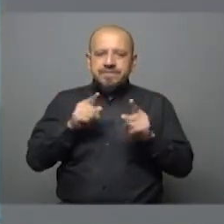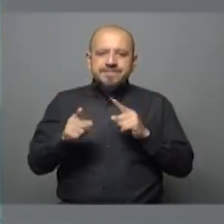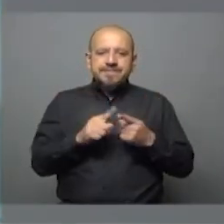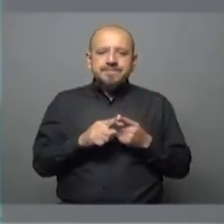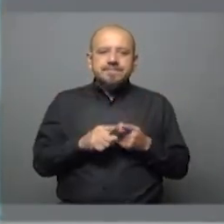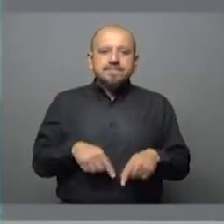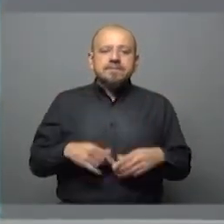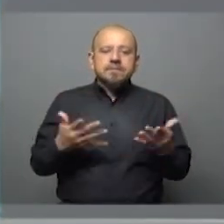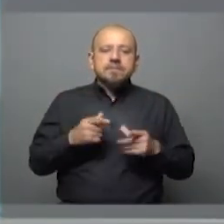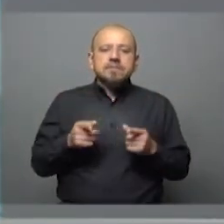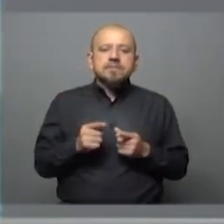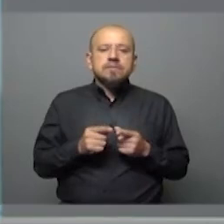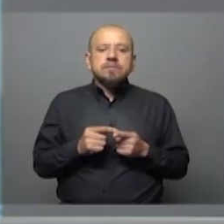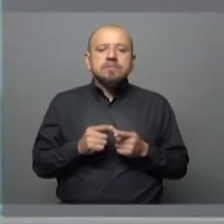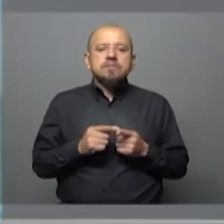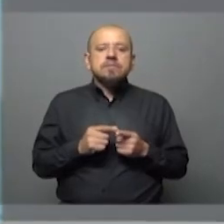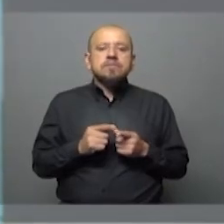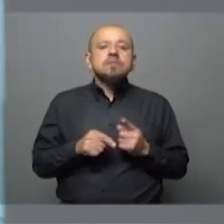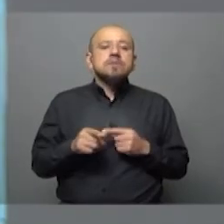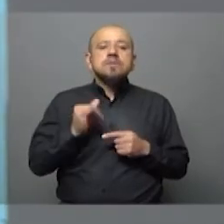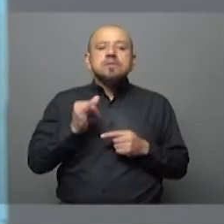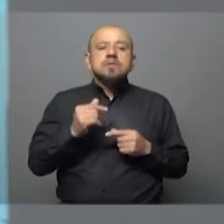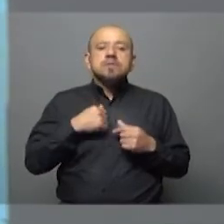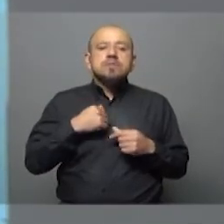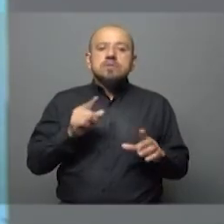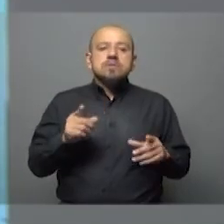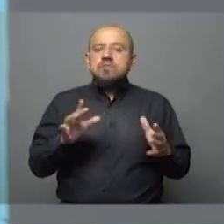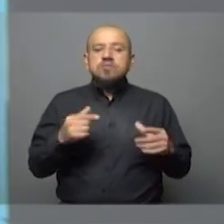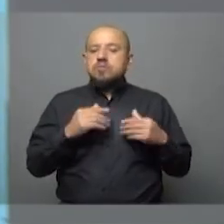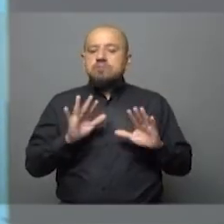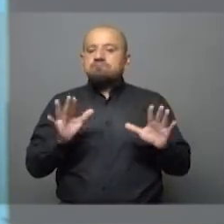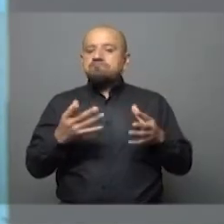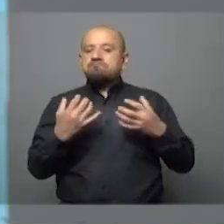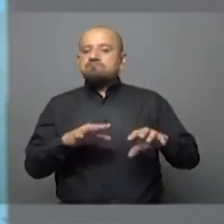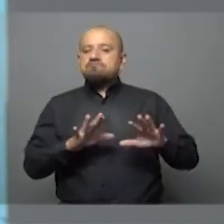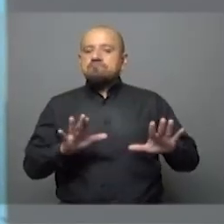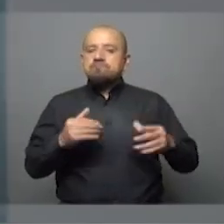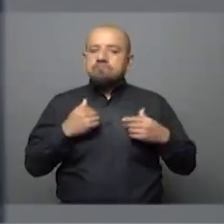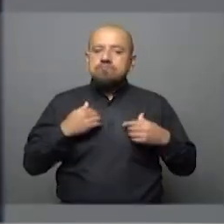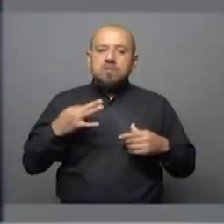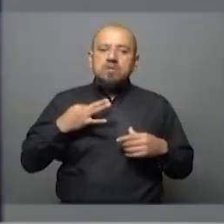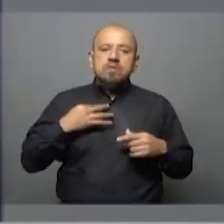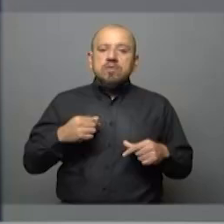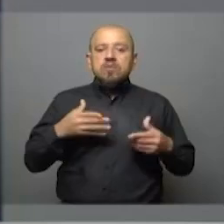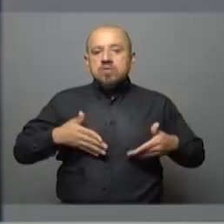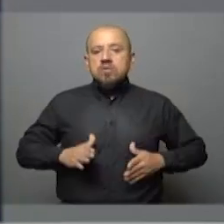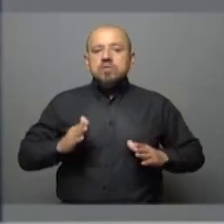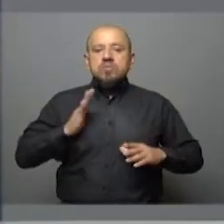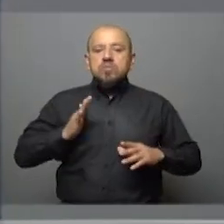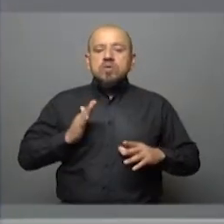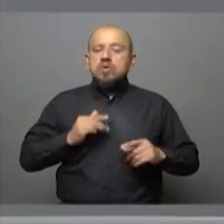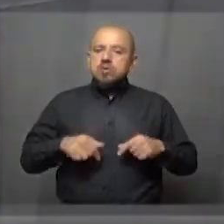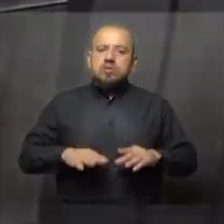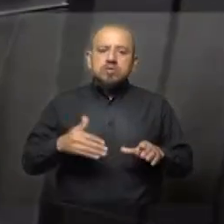se suma Eh no estamos hablando de que dicen Bueno sí pero yo no quiero yo quiero otra cosa para mi vida sí nací mujer pero no no